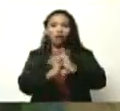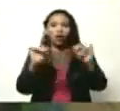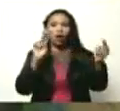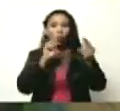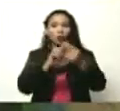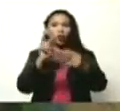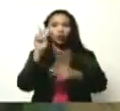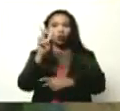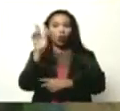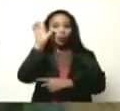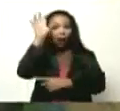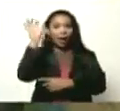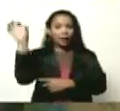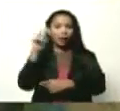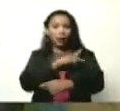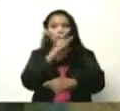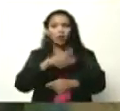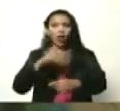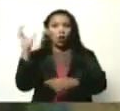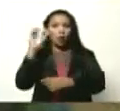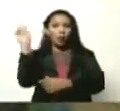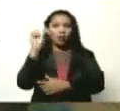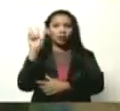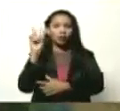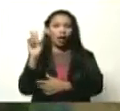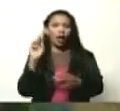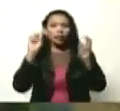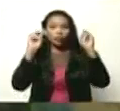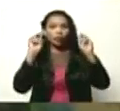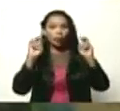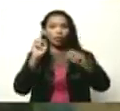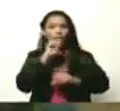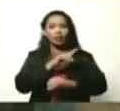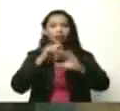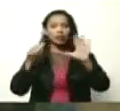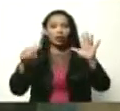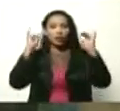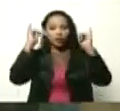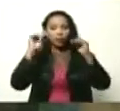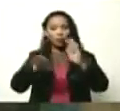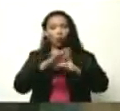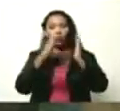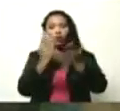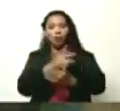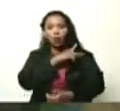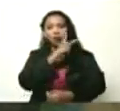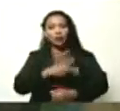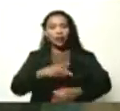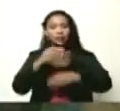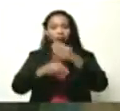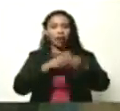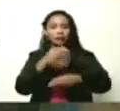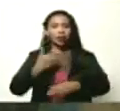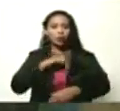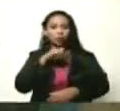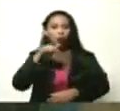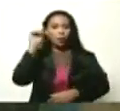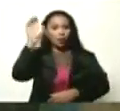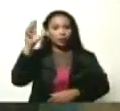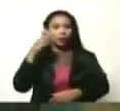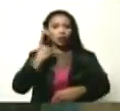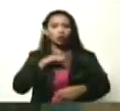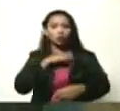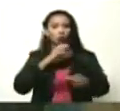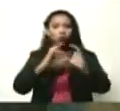encuentro binacional de poetas de Colombia y Venezuela en el marco del 16º Festival Mundial de Poesía que se realiza en nuestro país. Y vamos a